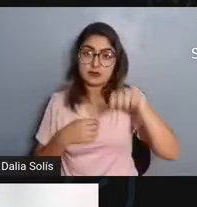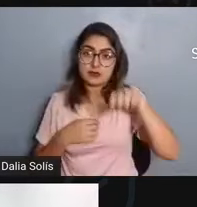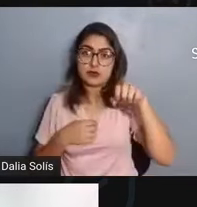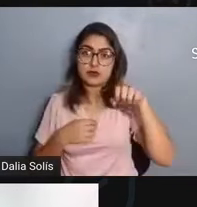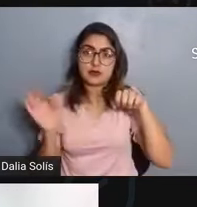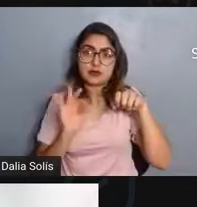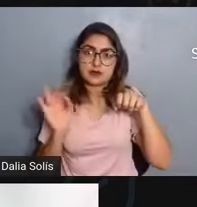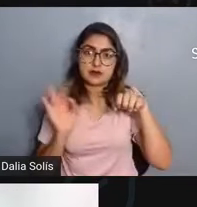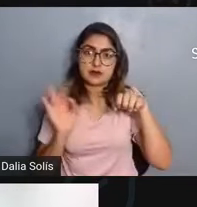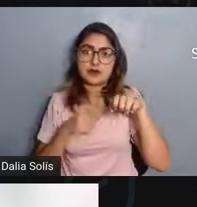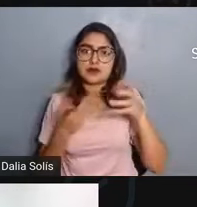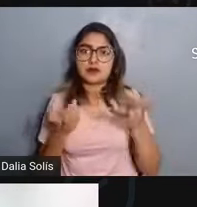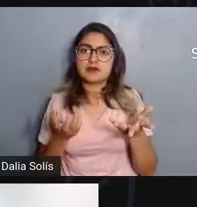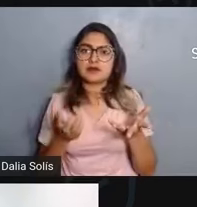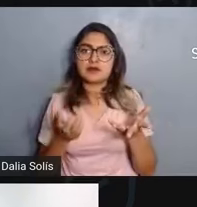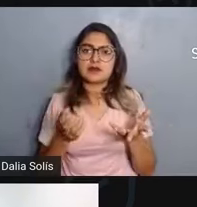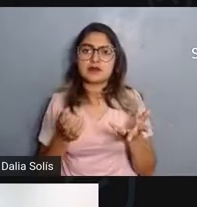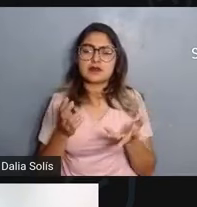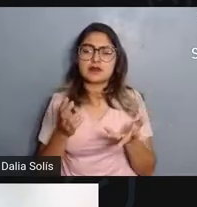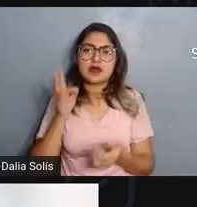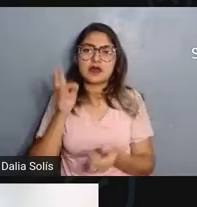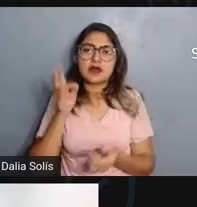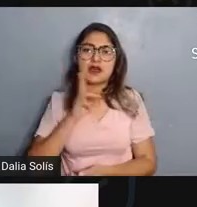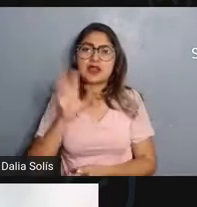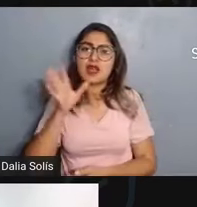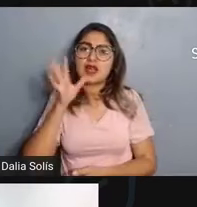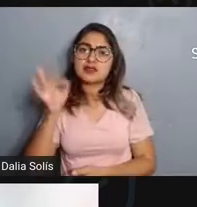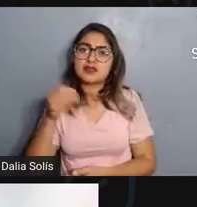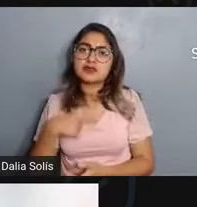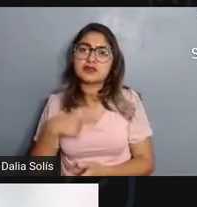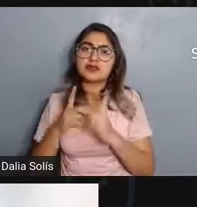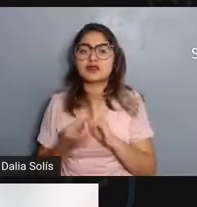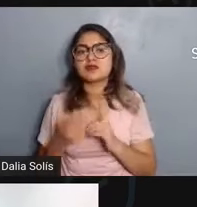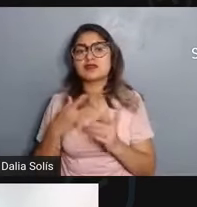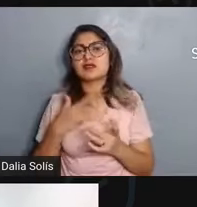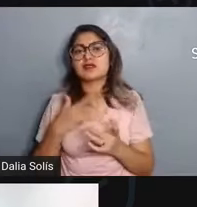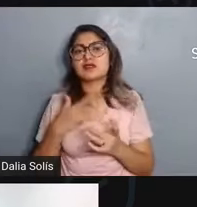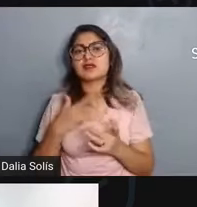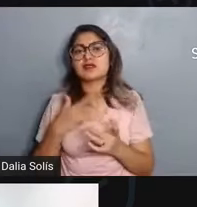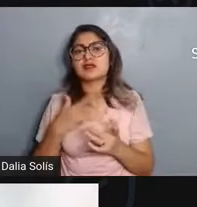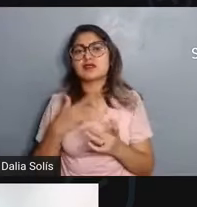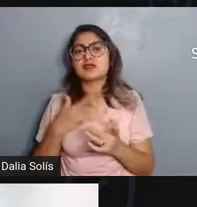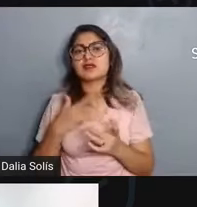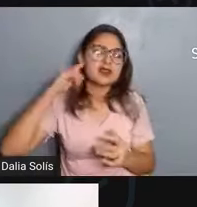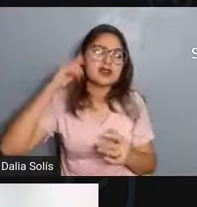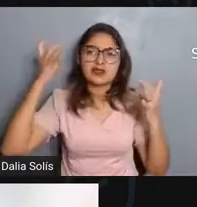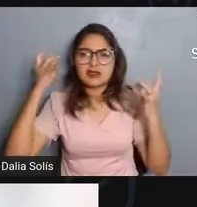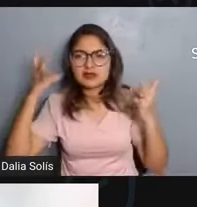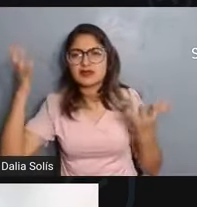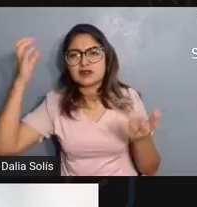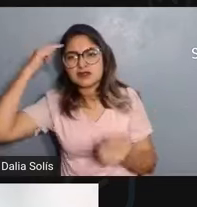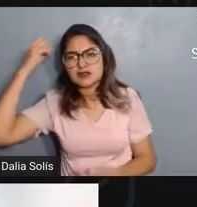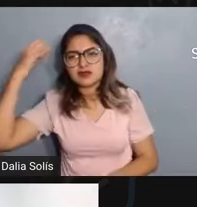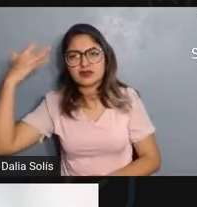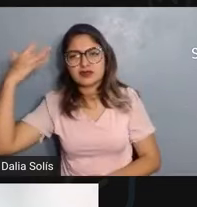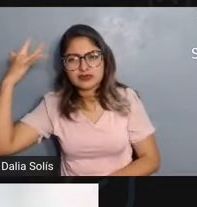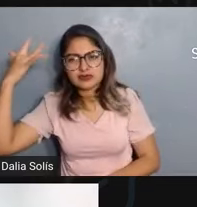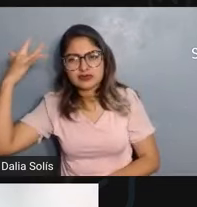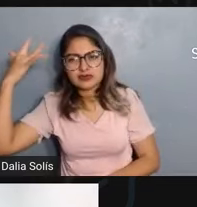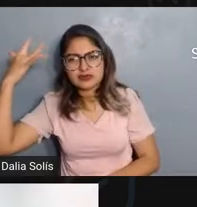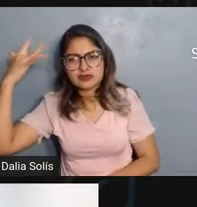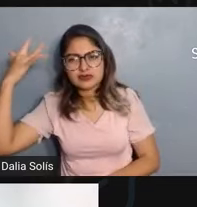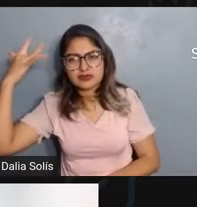le duele el oído, que le duele la cabeza, sino también, bueno, ¿y cómo está su relación? ¿Cómo explora usted